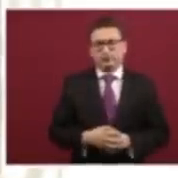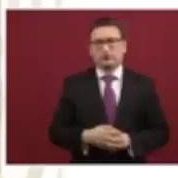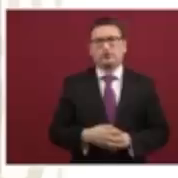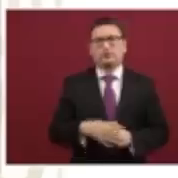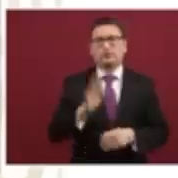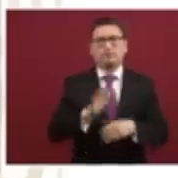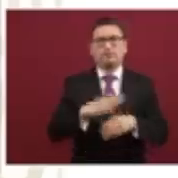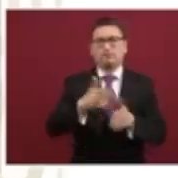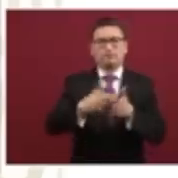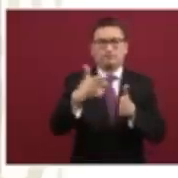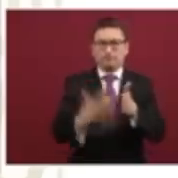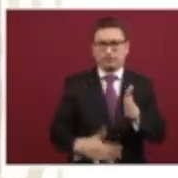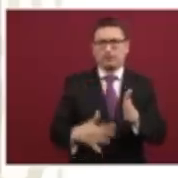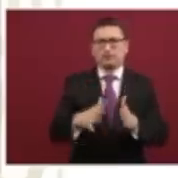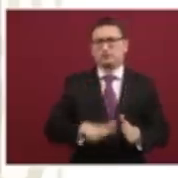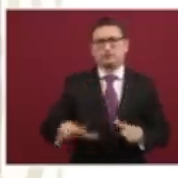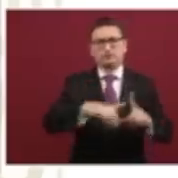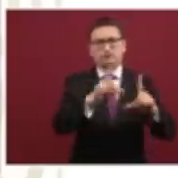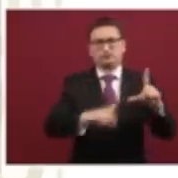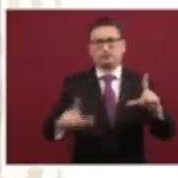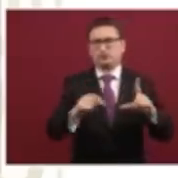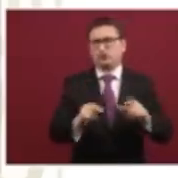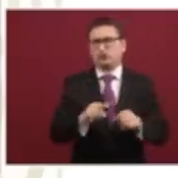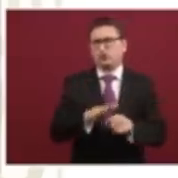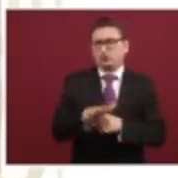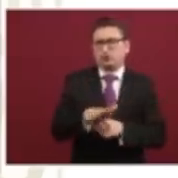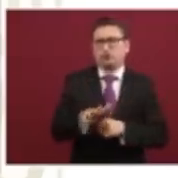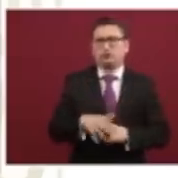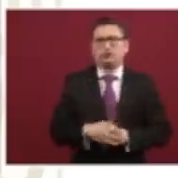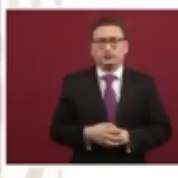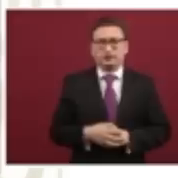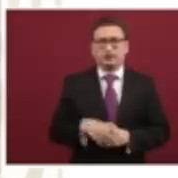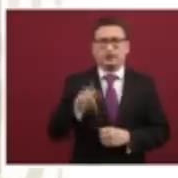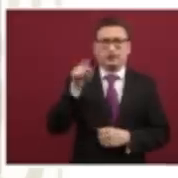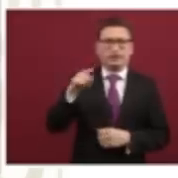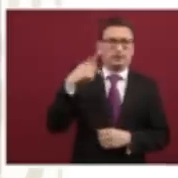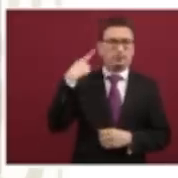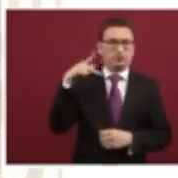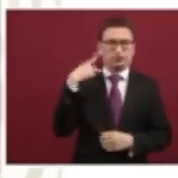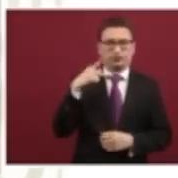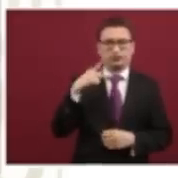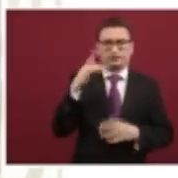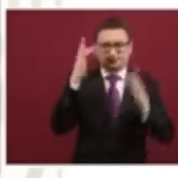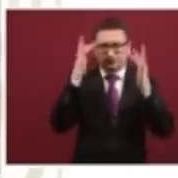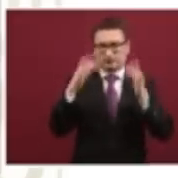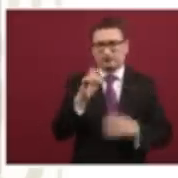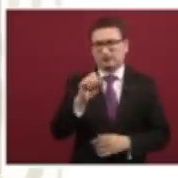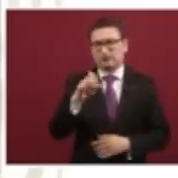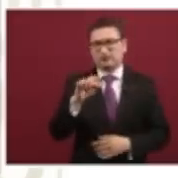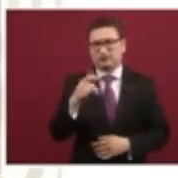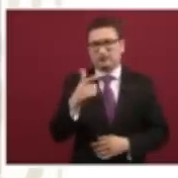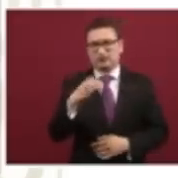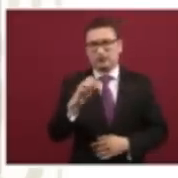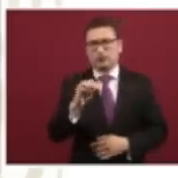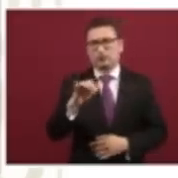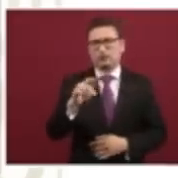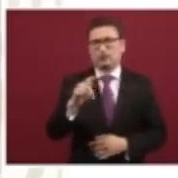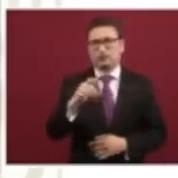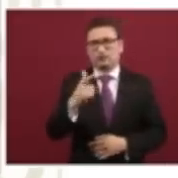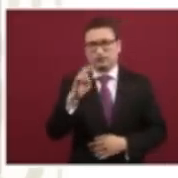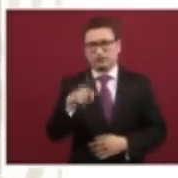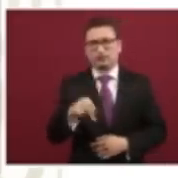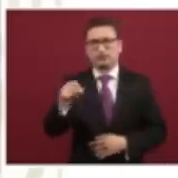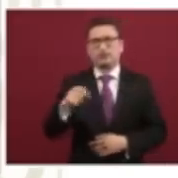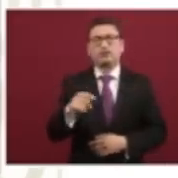más económico en todo el país está en Puebla, Santiago Mihuatlán, con un precio al público por litro